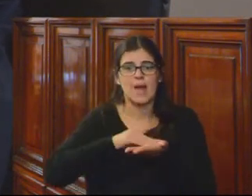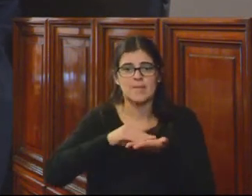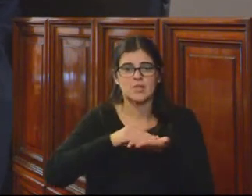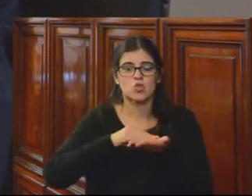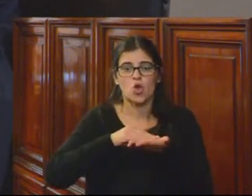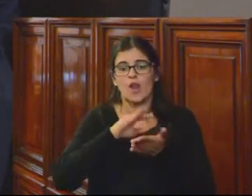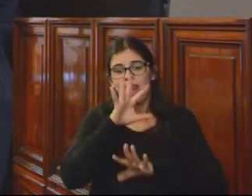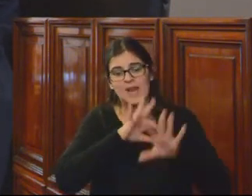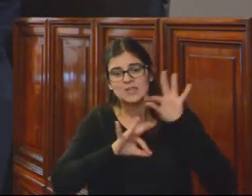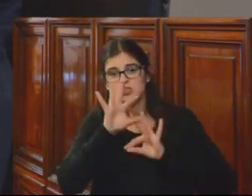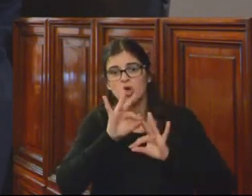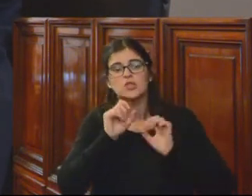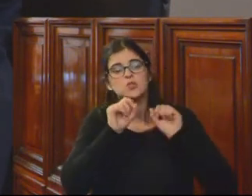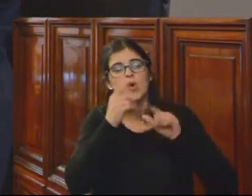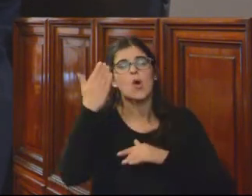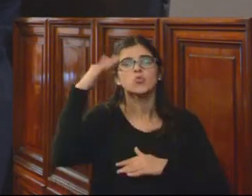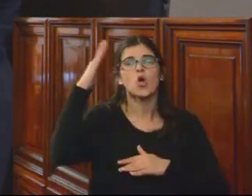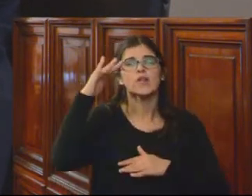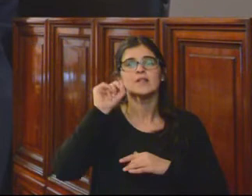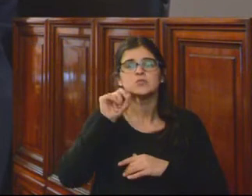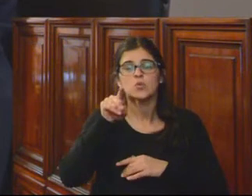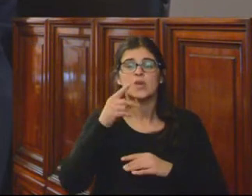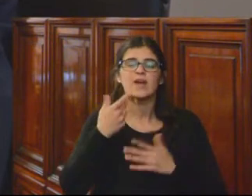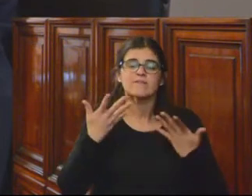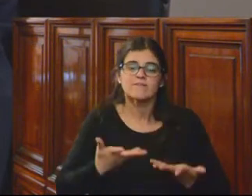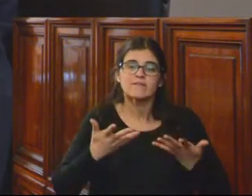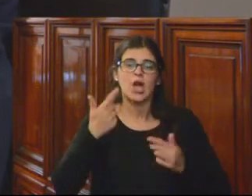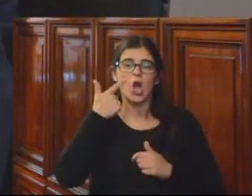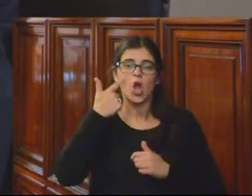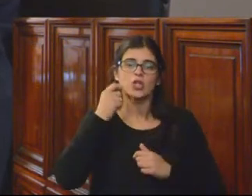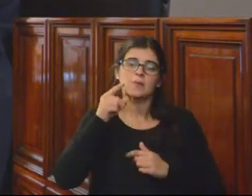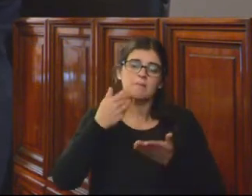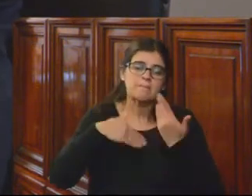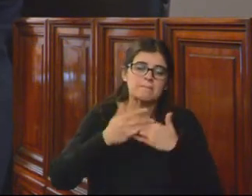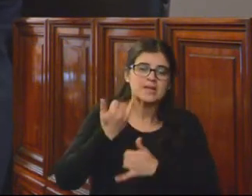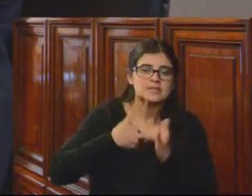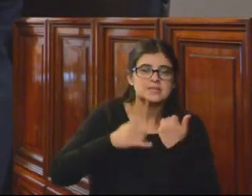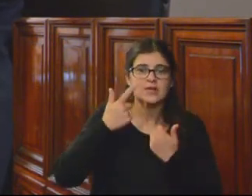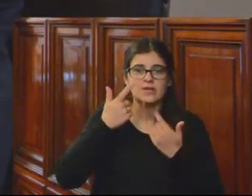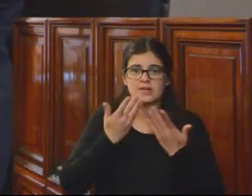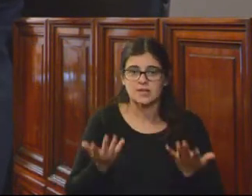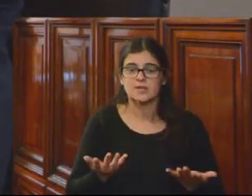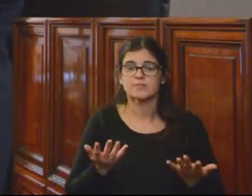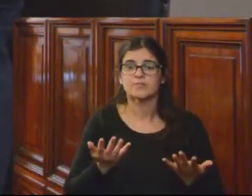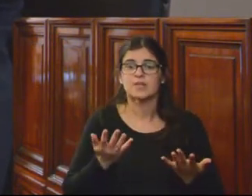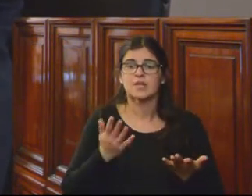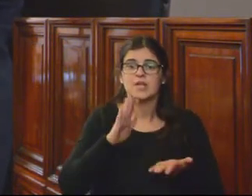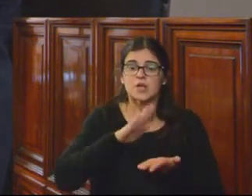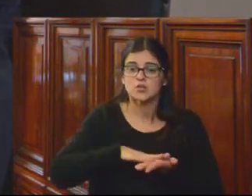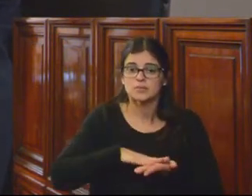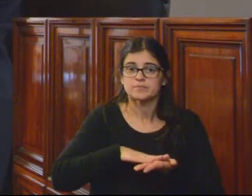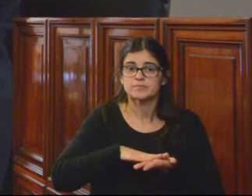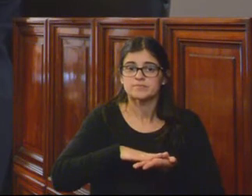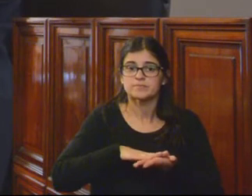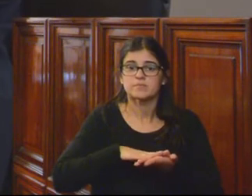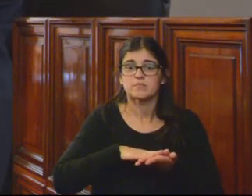elección de sus autoridades. Quisiera conocer un poco más de ambas partes respecto